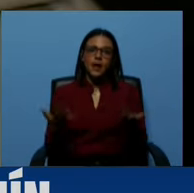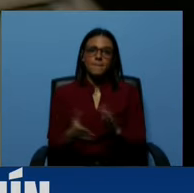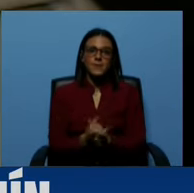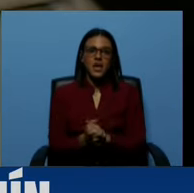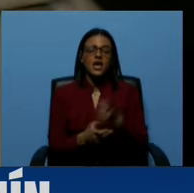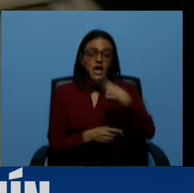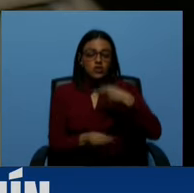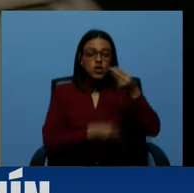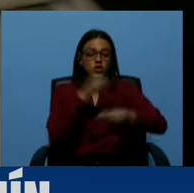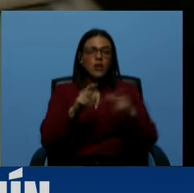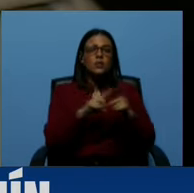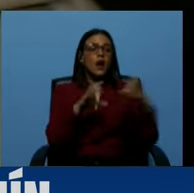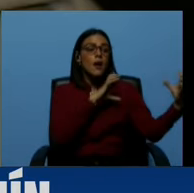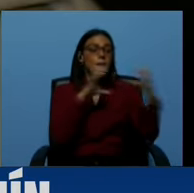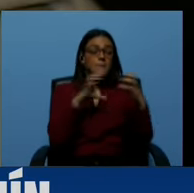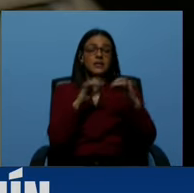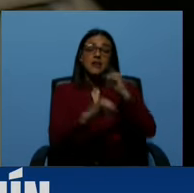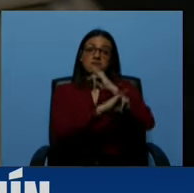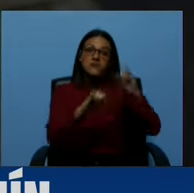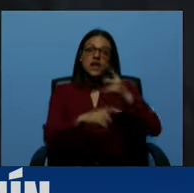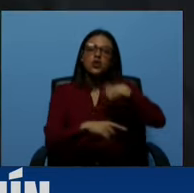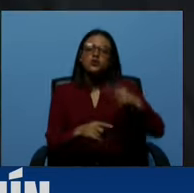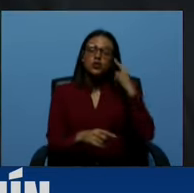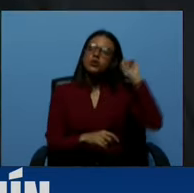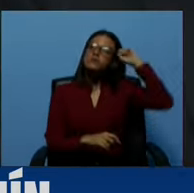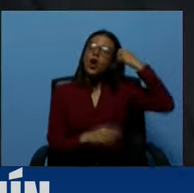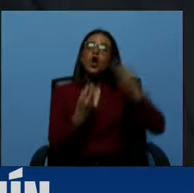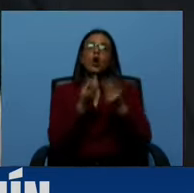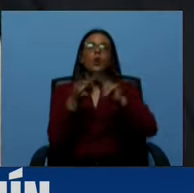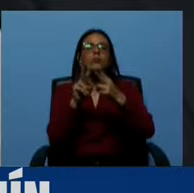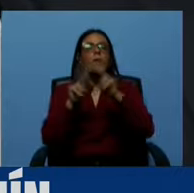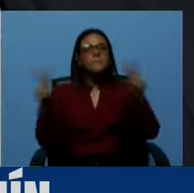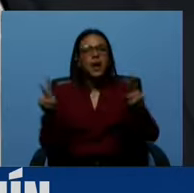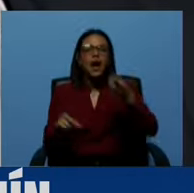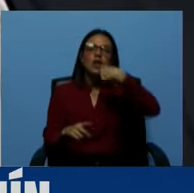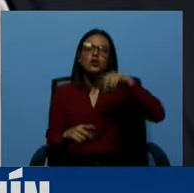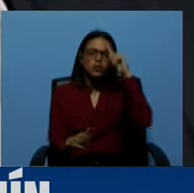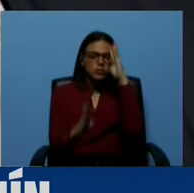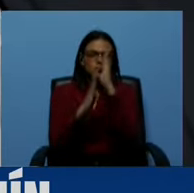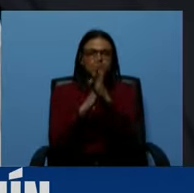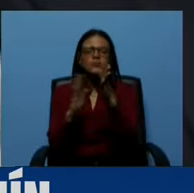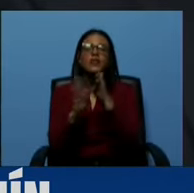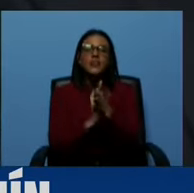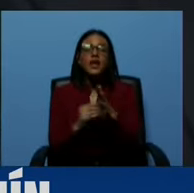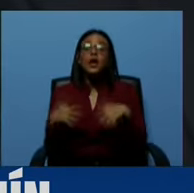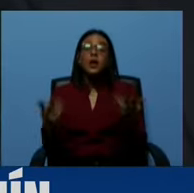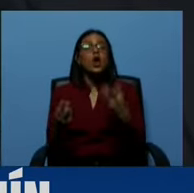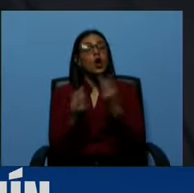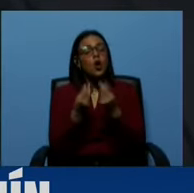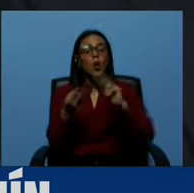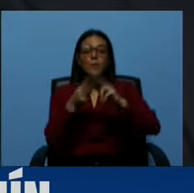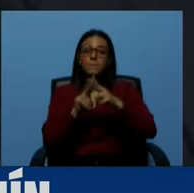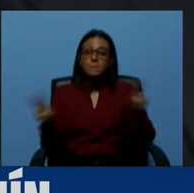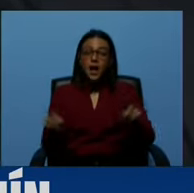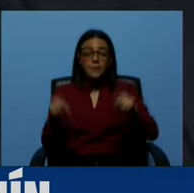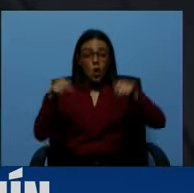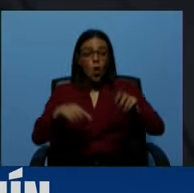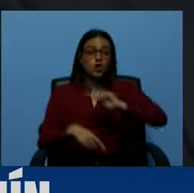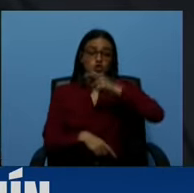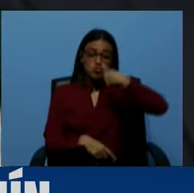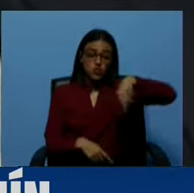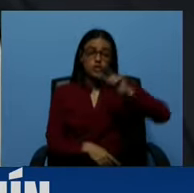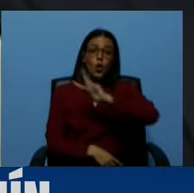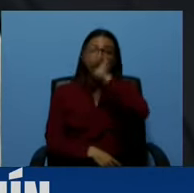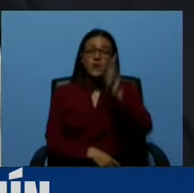paz, esas batallas históricas de las que usted habla. Claro que sí. Nuestro norte siempre ha sido la paz. Y hoy cuando Venezuela se enfrenta